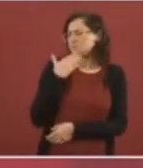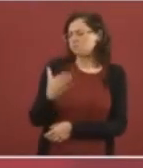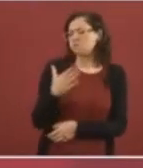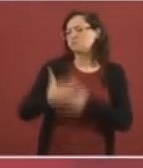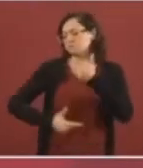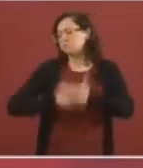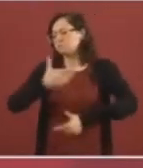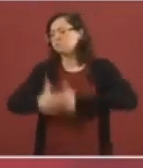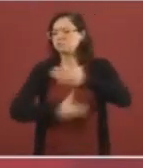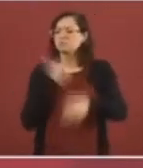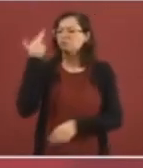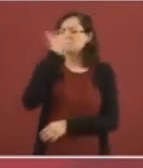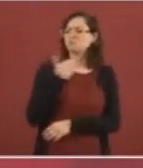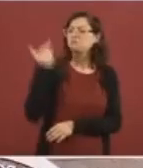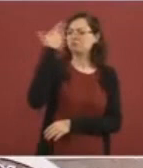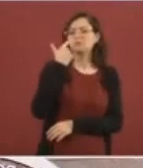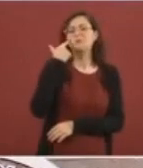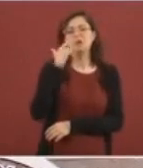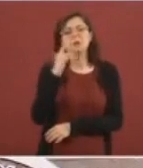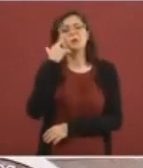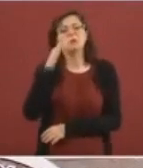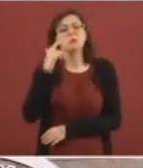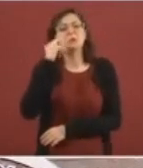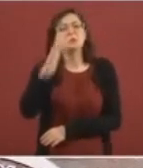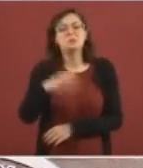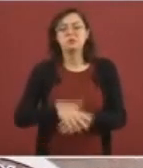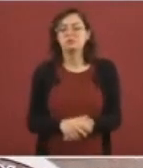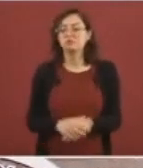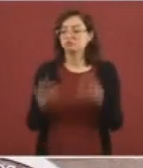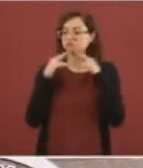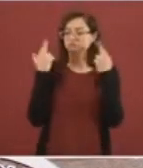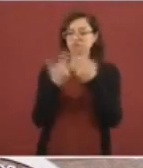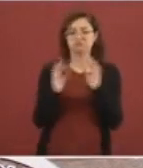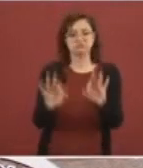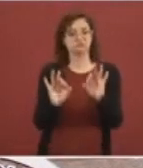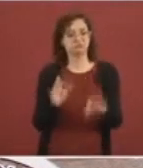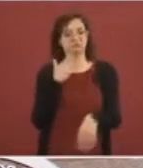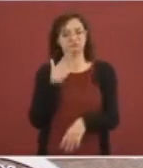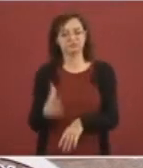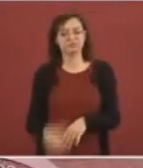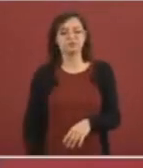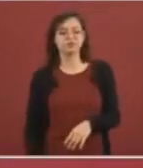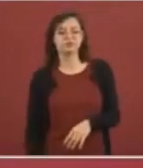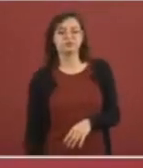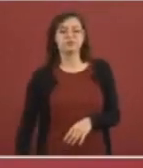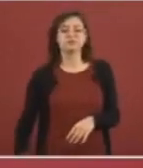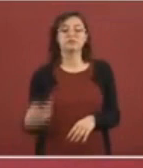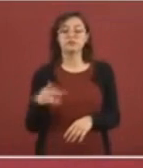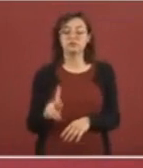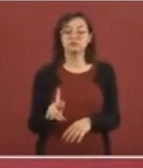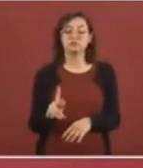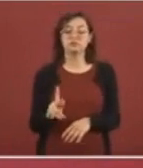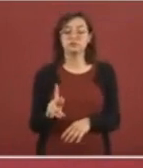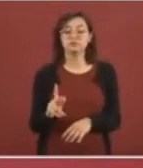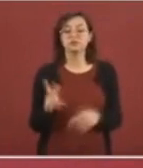vamos viéndolo. Fue muy buena reunión Pero les